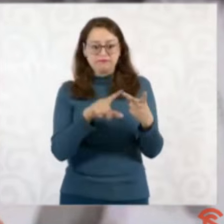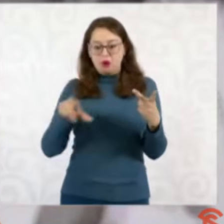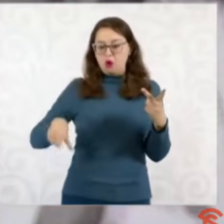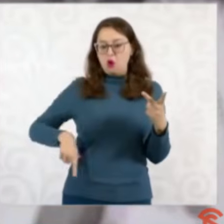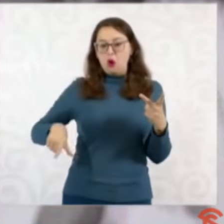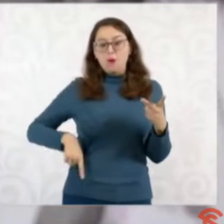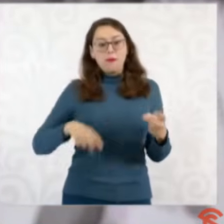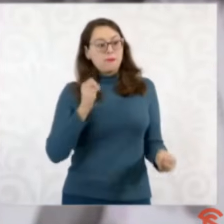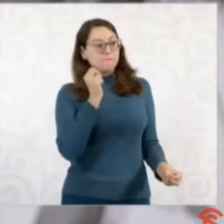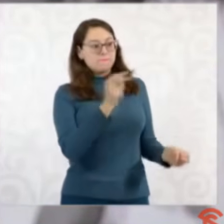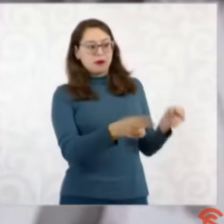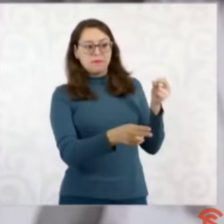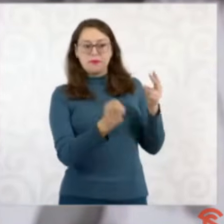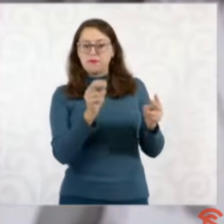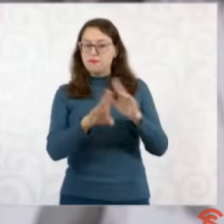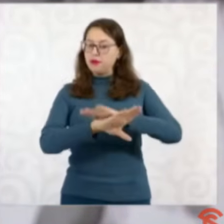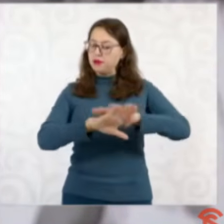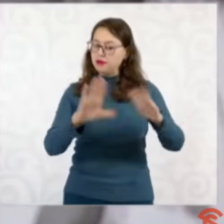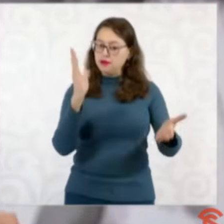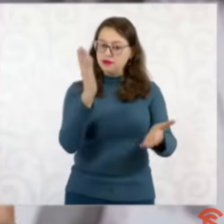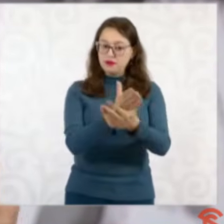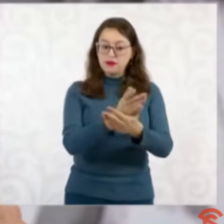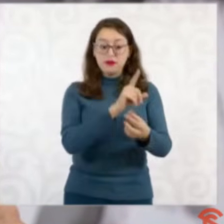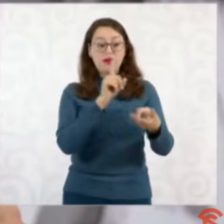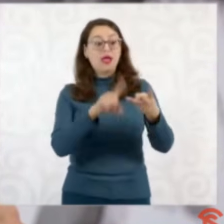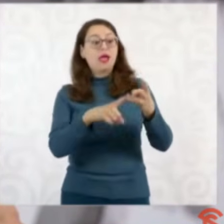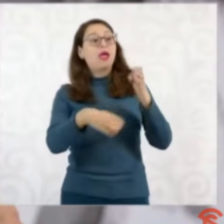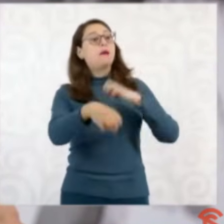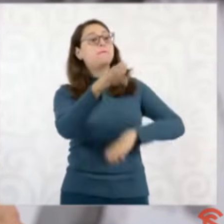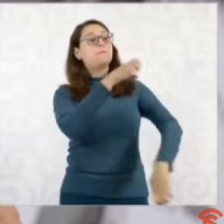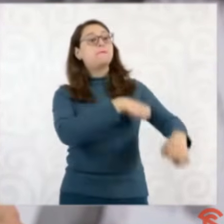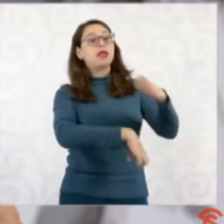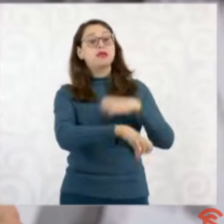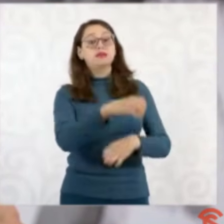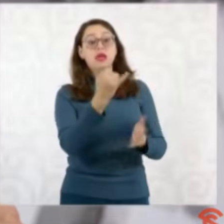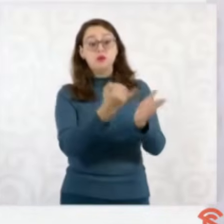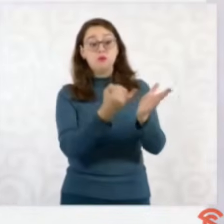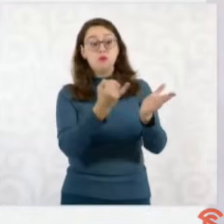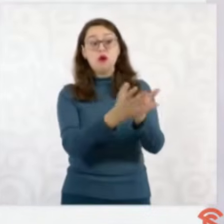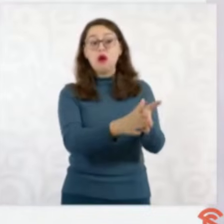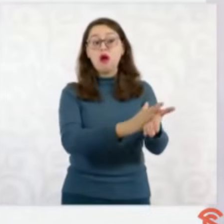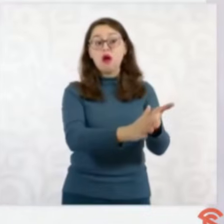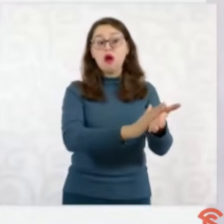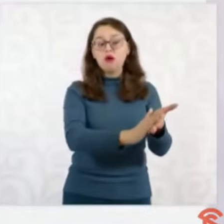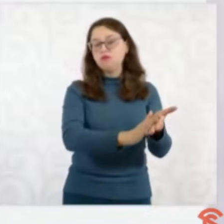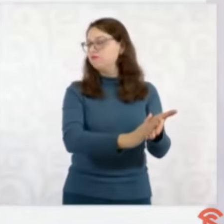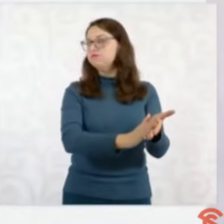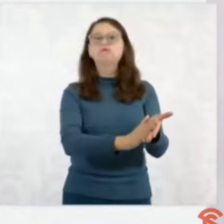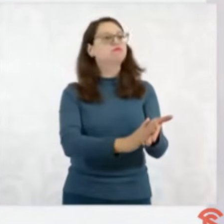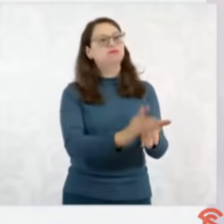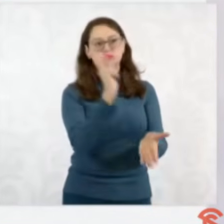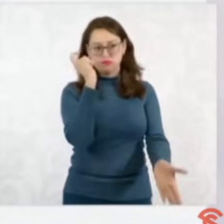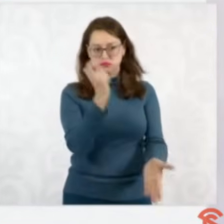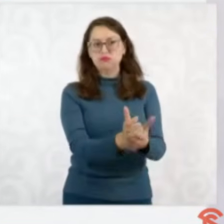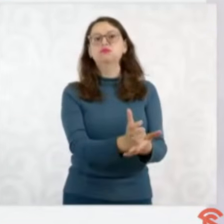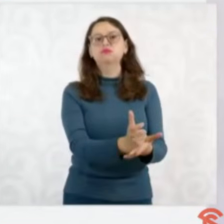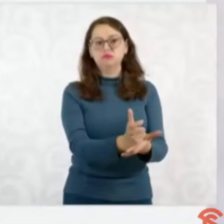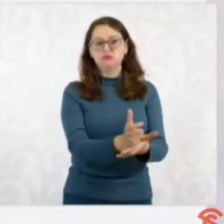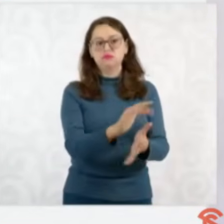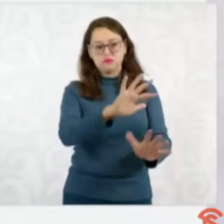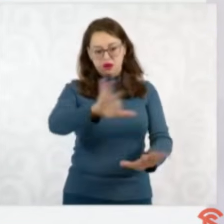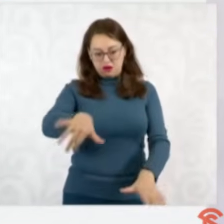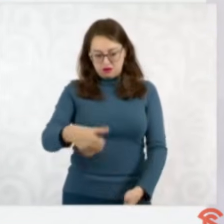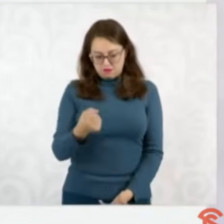Que no se condonen impuestos y que se sirva al pueblo, porque ese es nuestro papel.